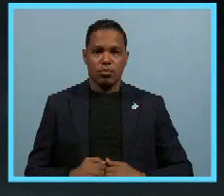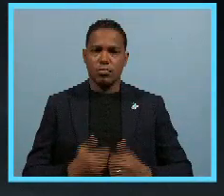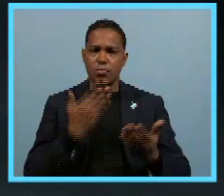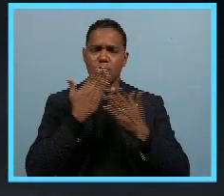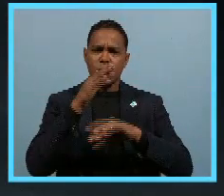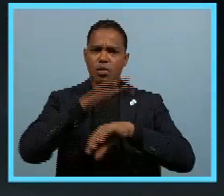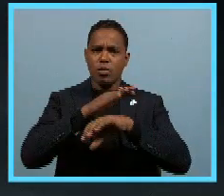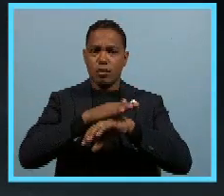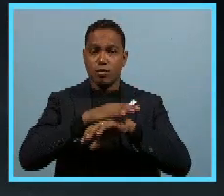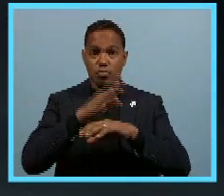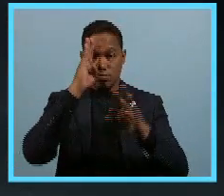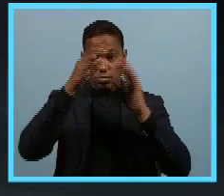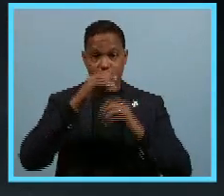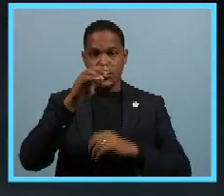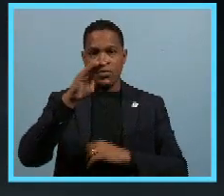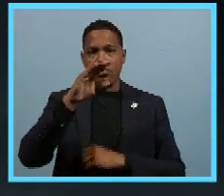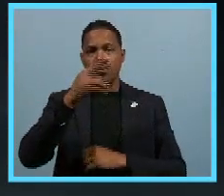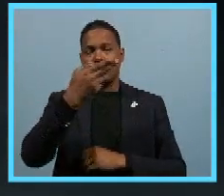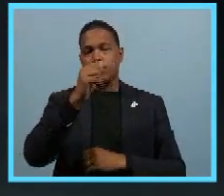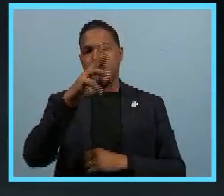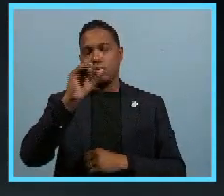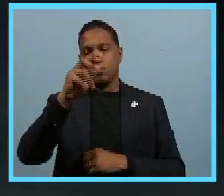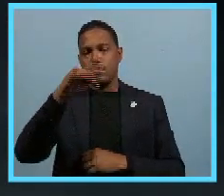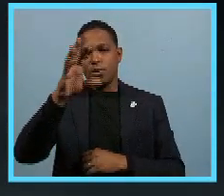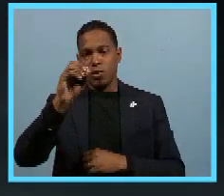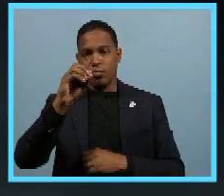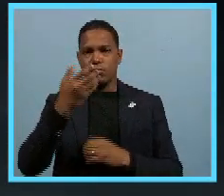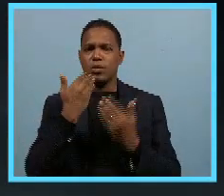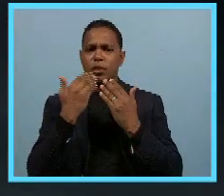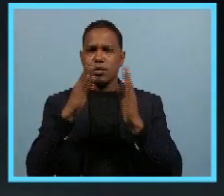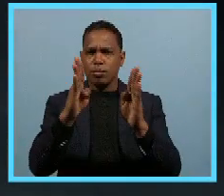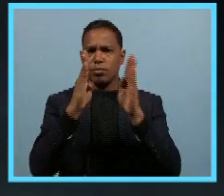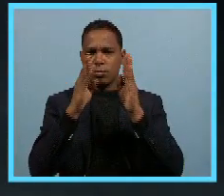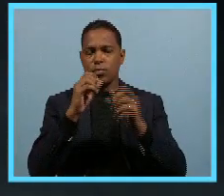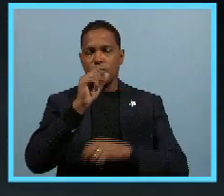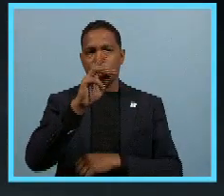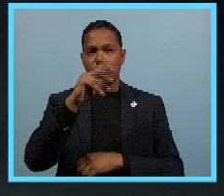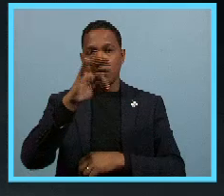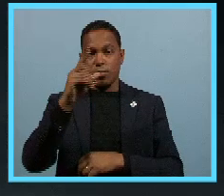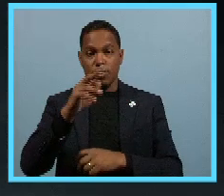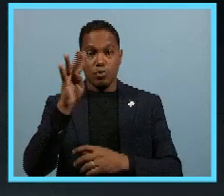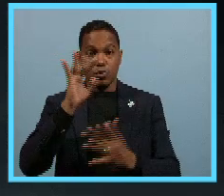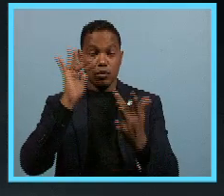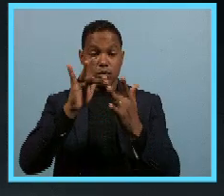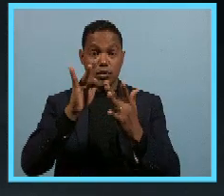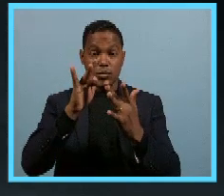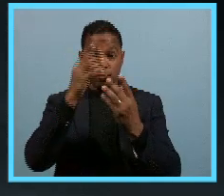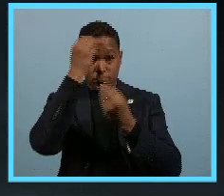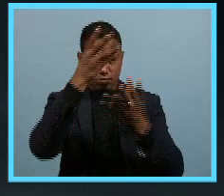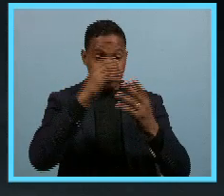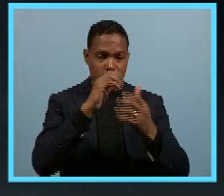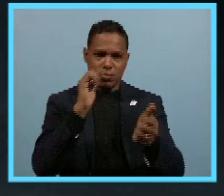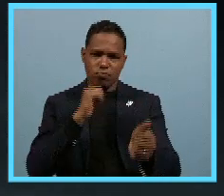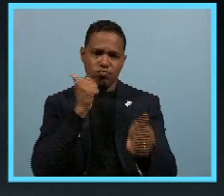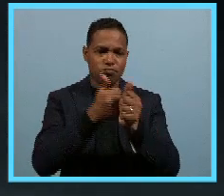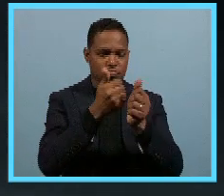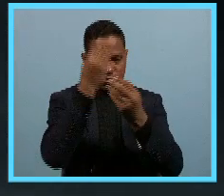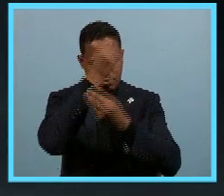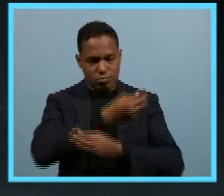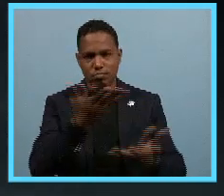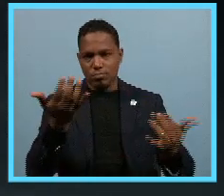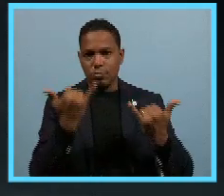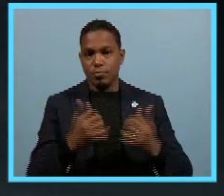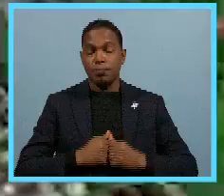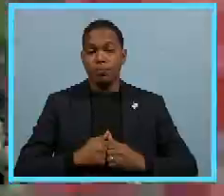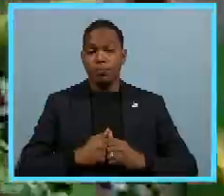¿Qué tal? Buenas tardes. Les saluda Charis Melo. Gracias por estar en sintonía con RTVD. El 4 Conecta les ofrece actualidad informativa. En